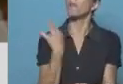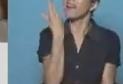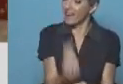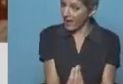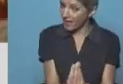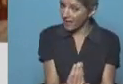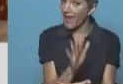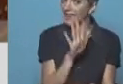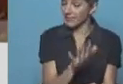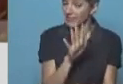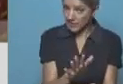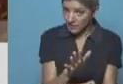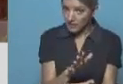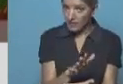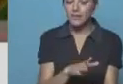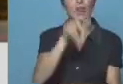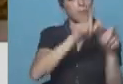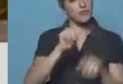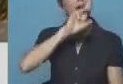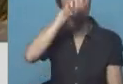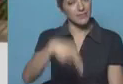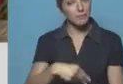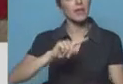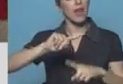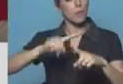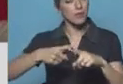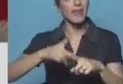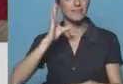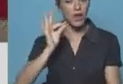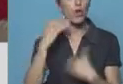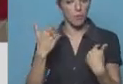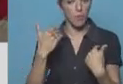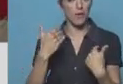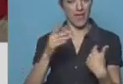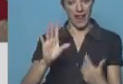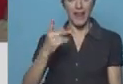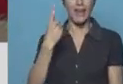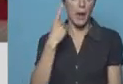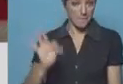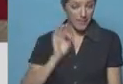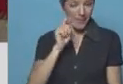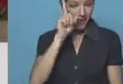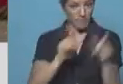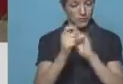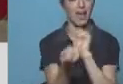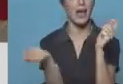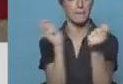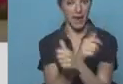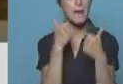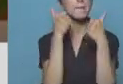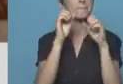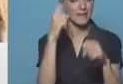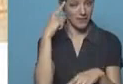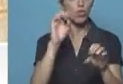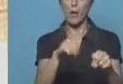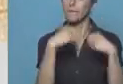la gobernabilidad de la que yo hablo es la gobernabilidad de que la gente admita que la política es una actividad que puede cambiar la gente, su vida, para bien y no para mal,